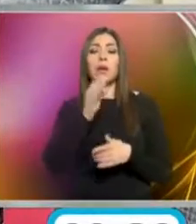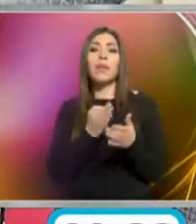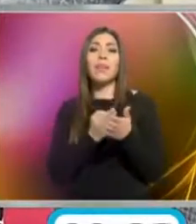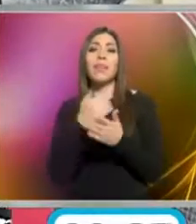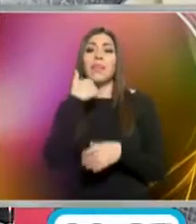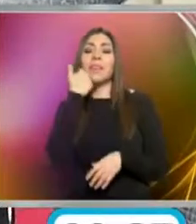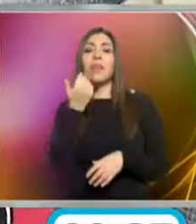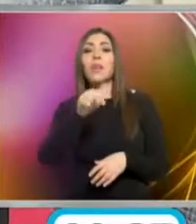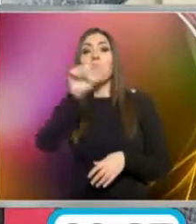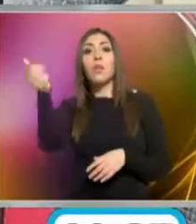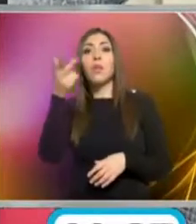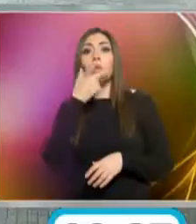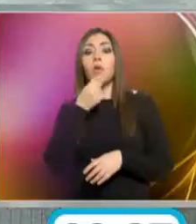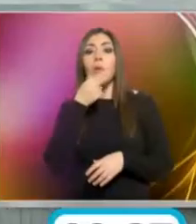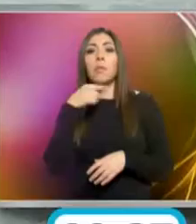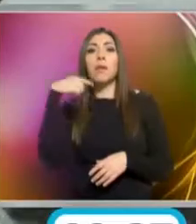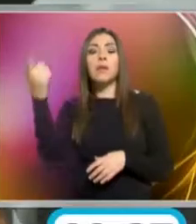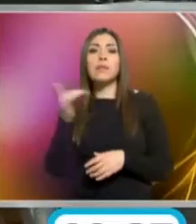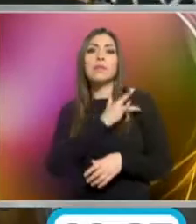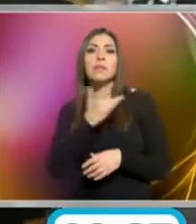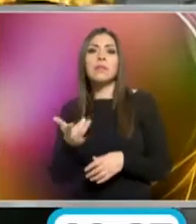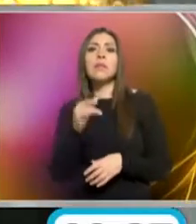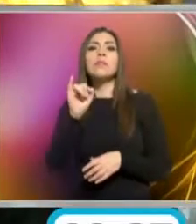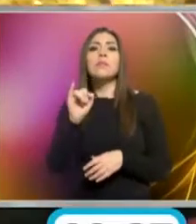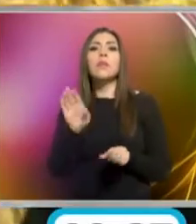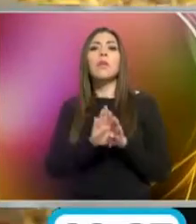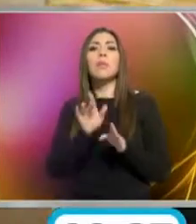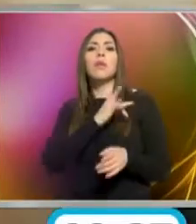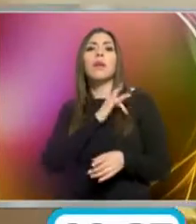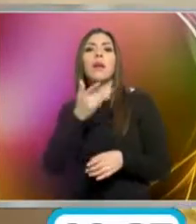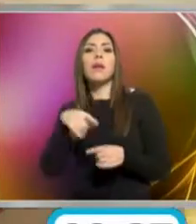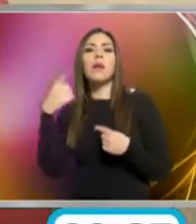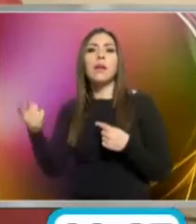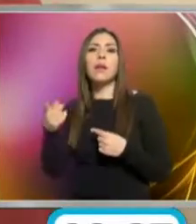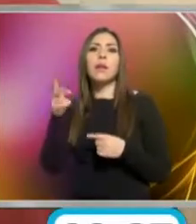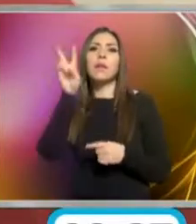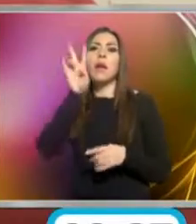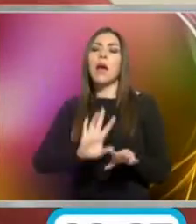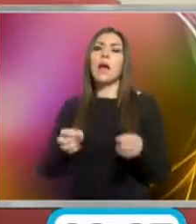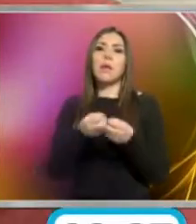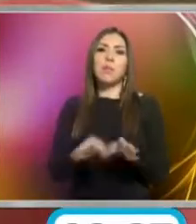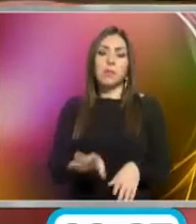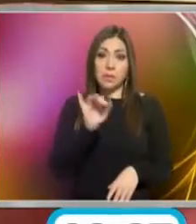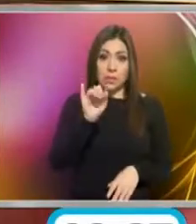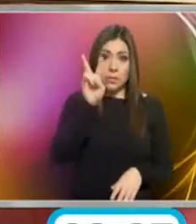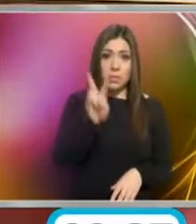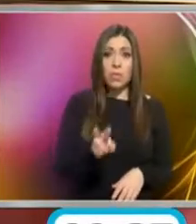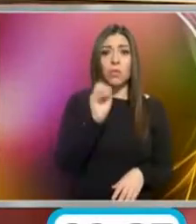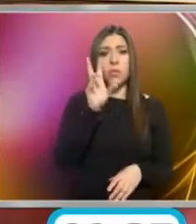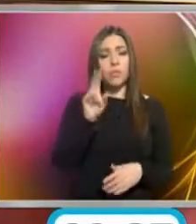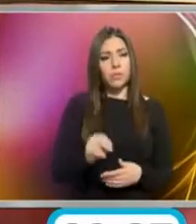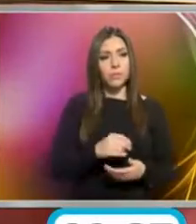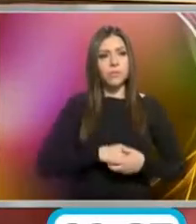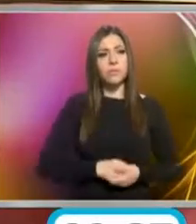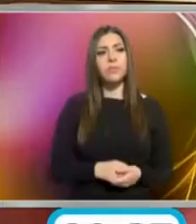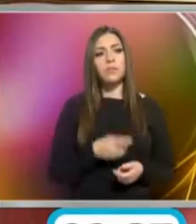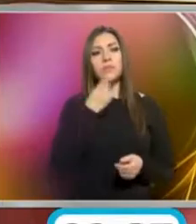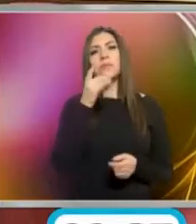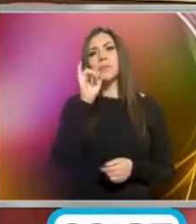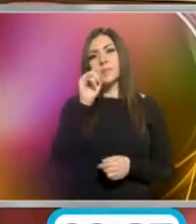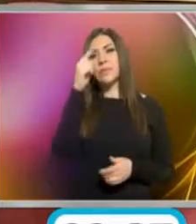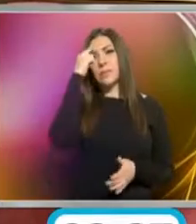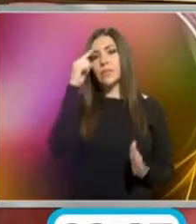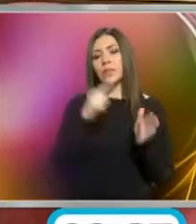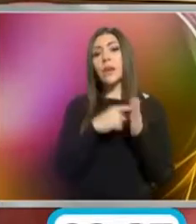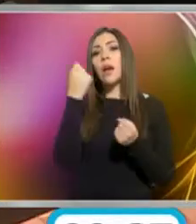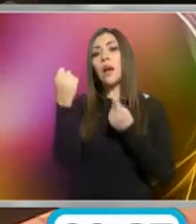involucran sentimientos. ¿Esto es real? Pues fíjate que por cultura, ¿no? Quizá suceda de esta manera en cierto tipo de mujeres y en